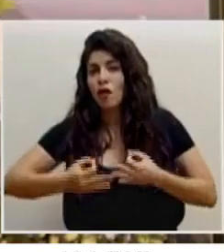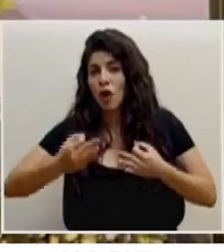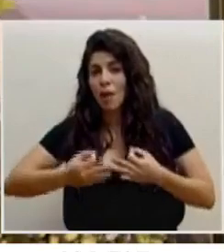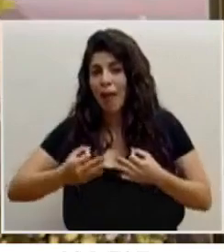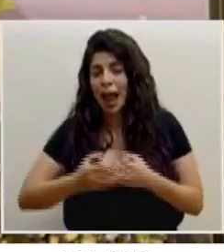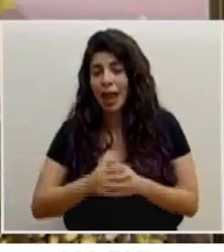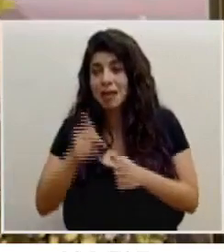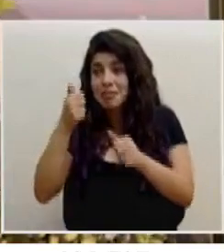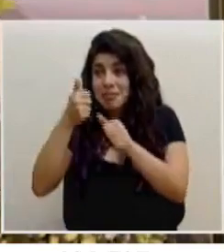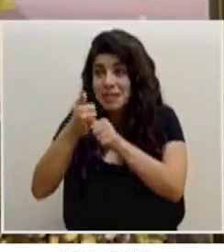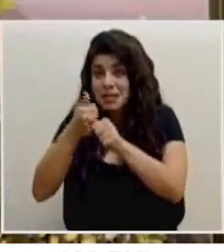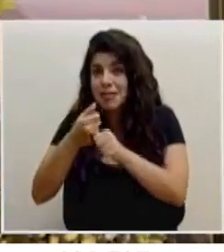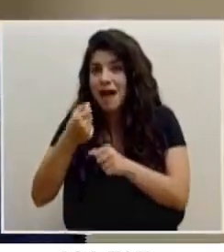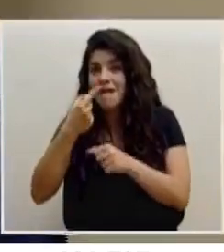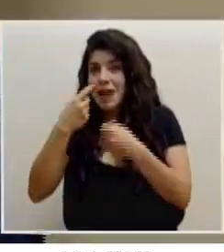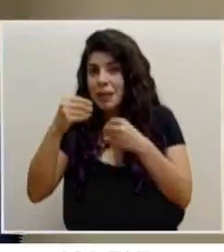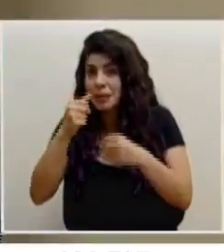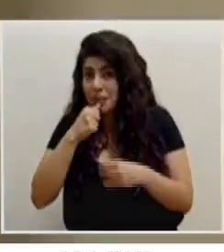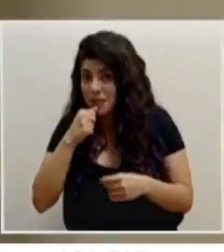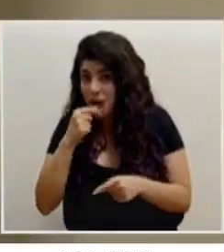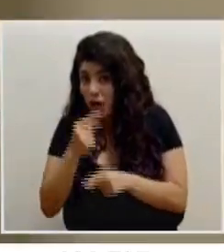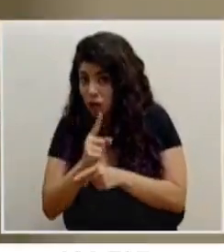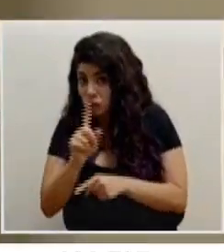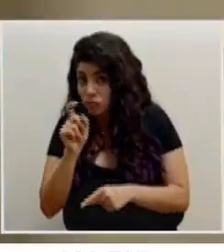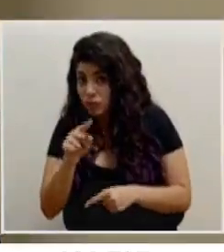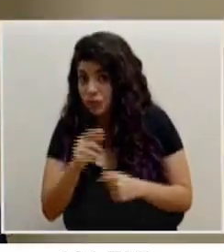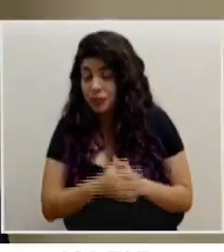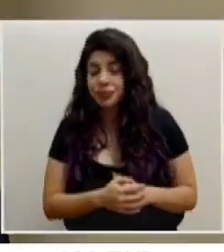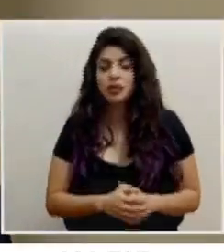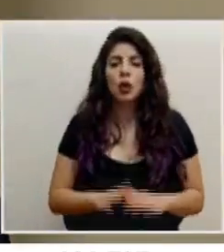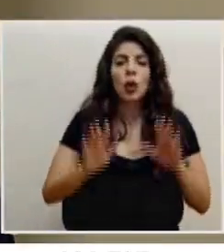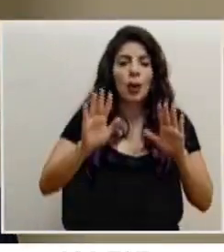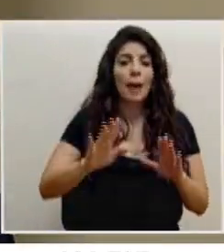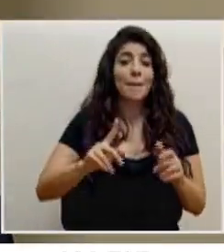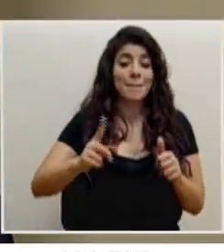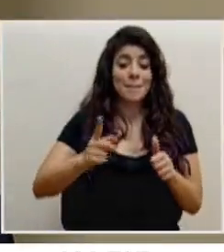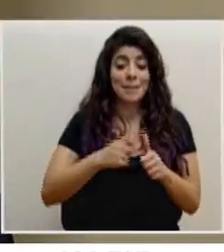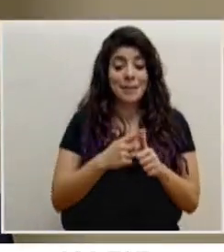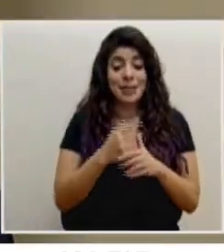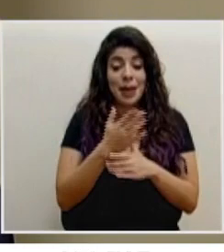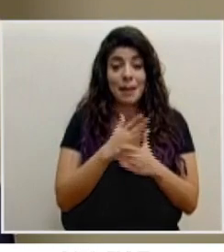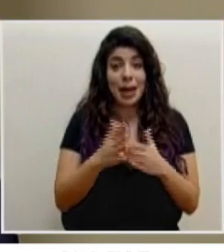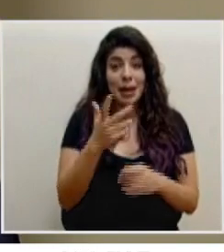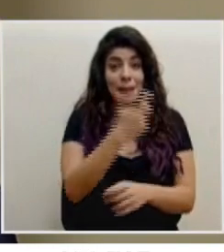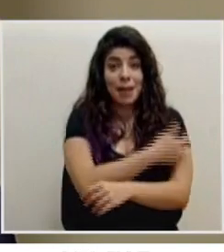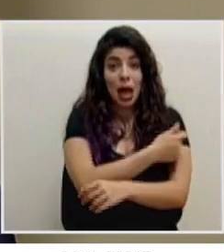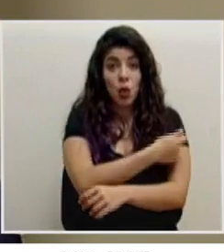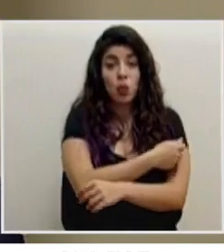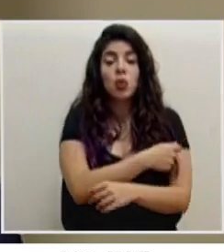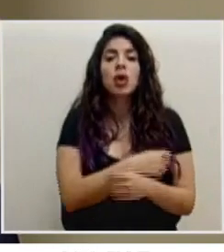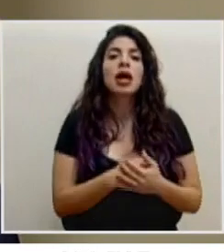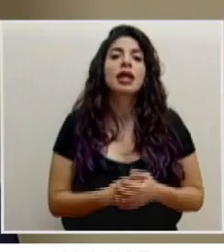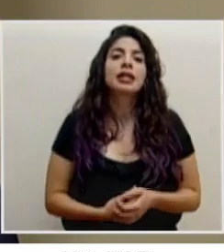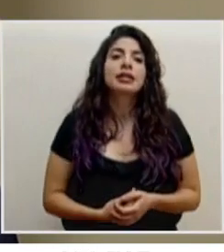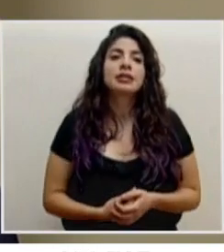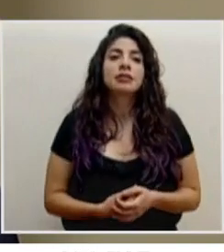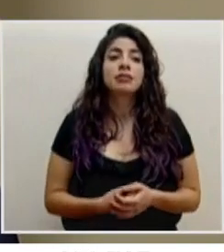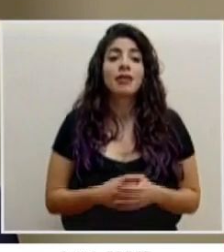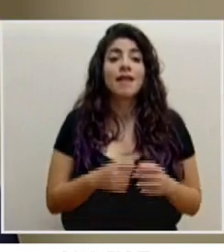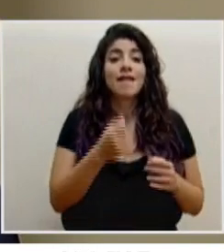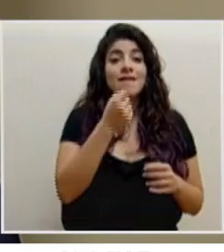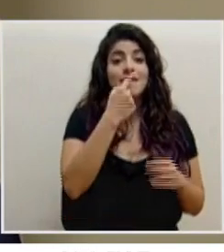las farmacias privadas. Sí, en esta primera fase, ¿verdad?, de vacunación, la cercanía o el acercamiento más bien que han tenido